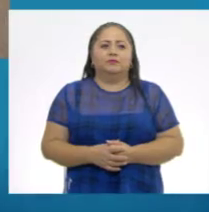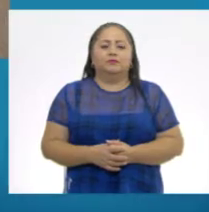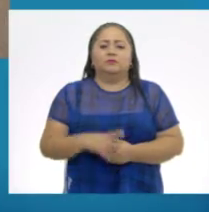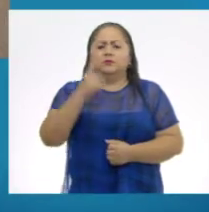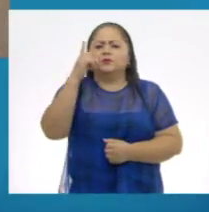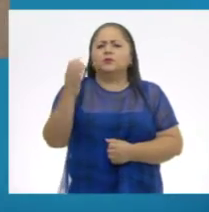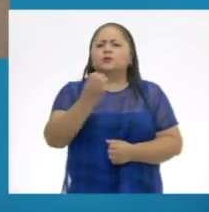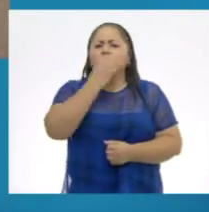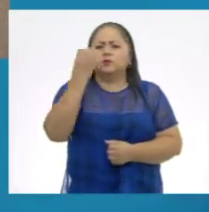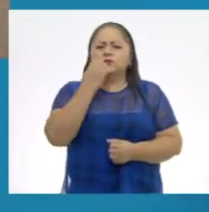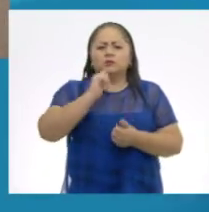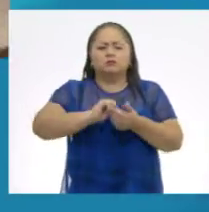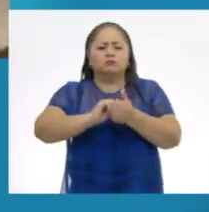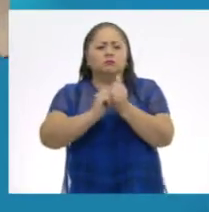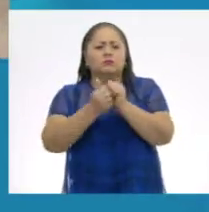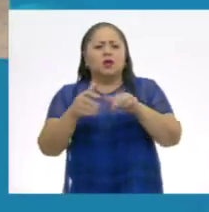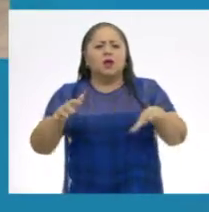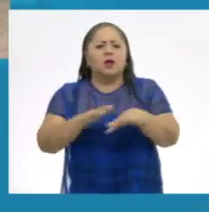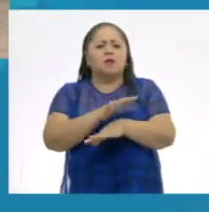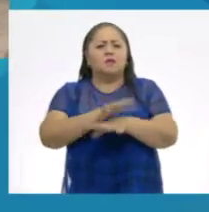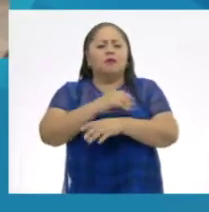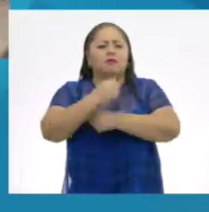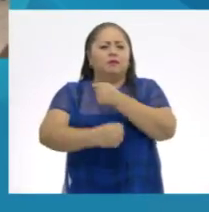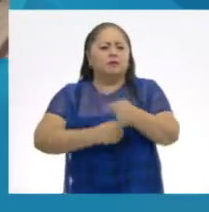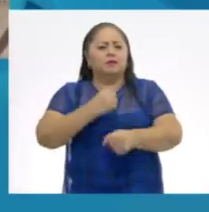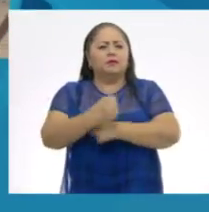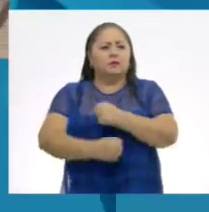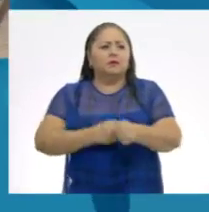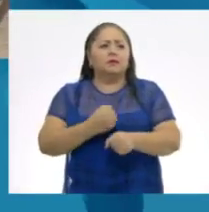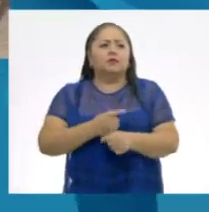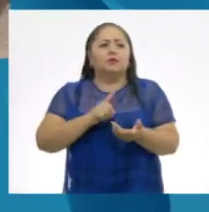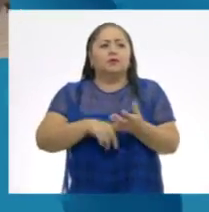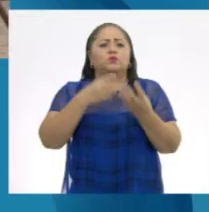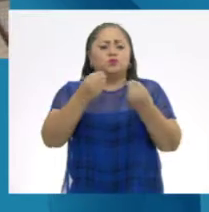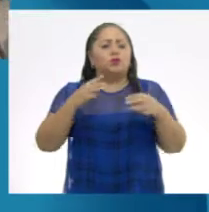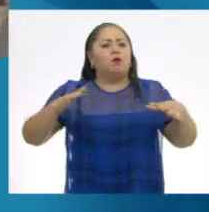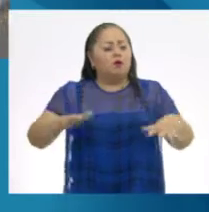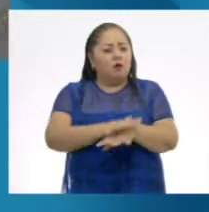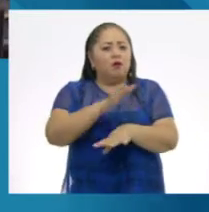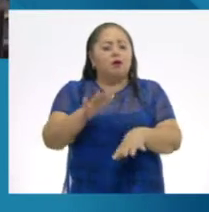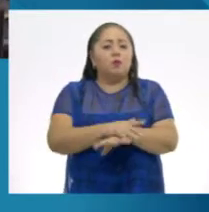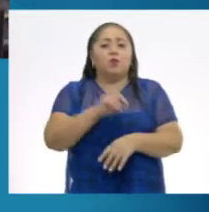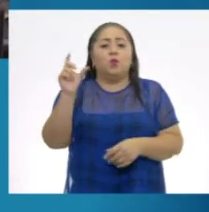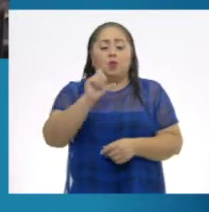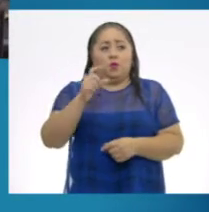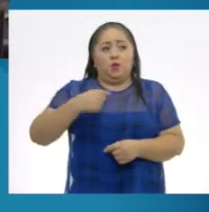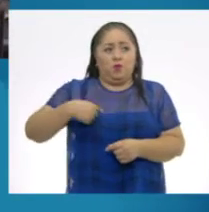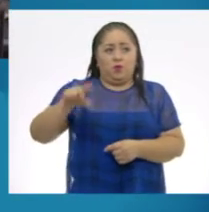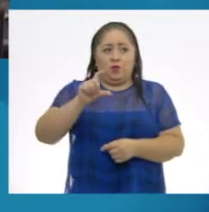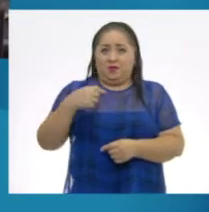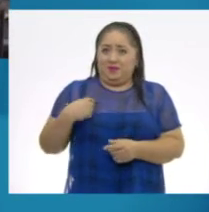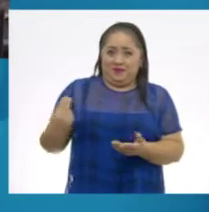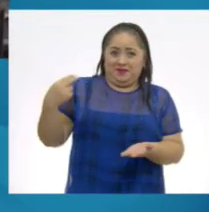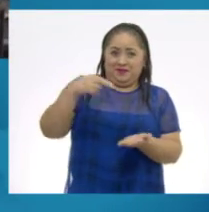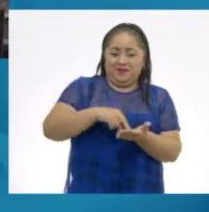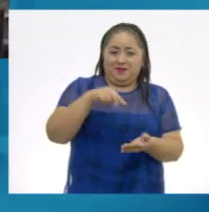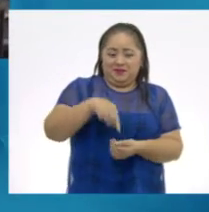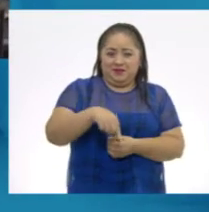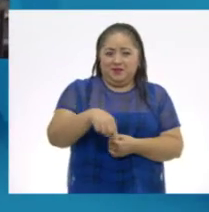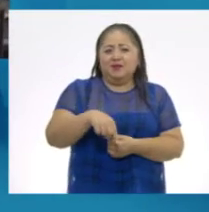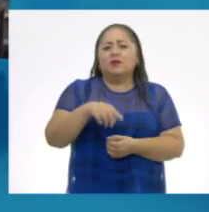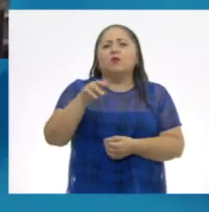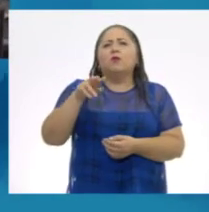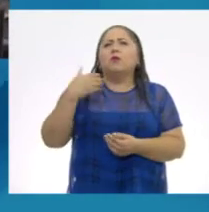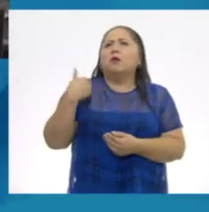Una escuela que ha ido cambiando con los años. Han sido muchos los cambios. Nosotros cuando yo ingresé aquí al PRONIM